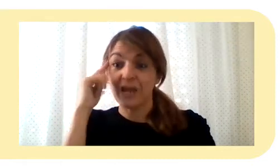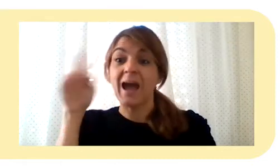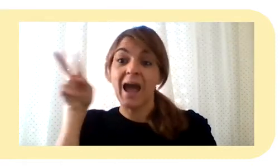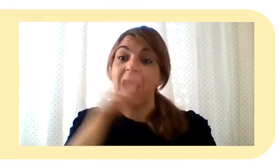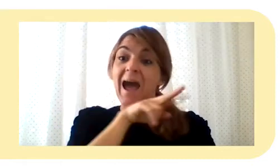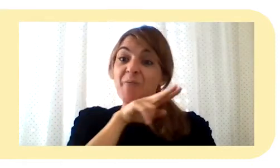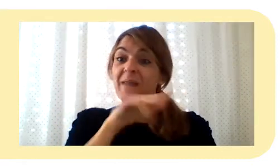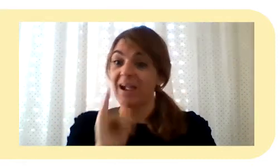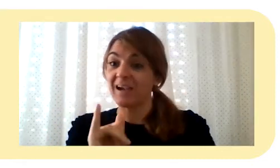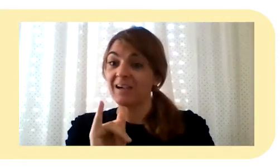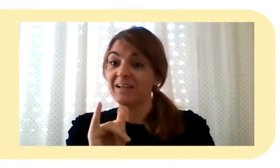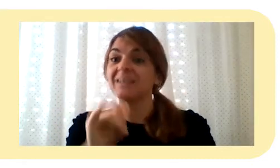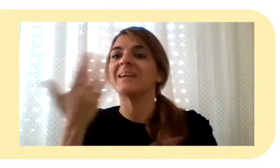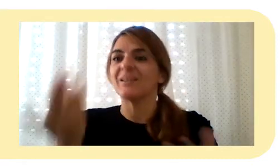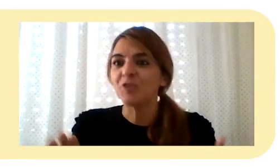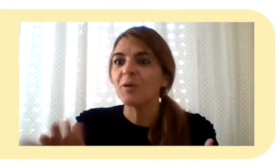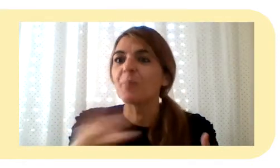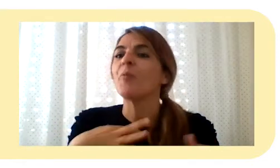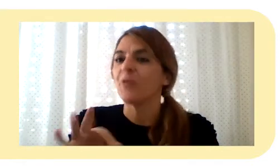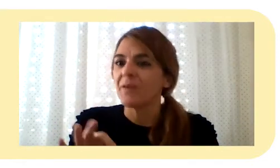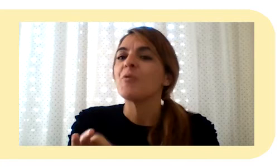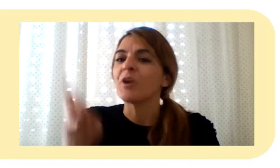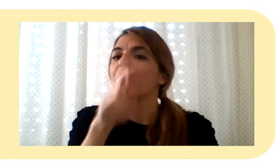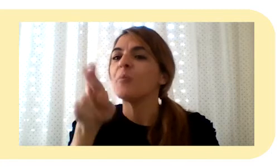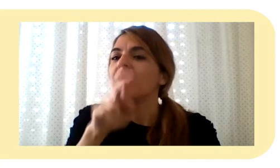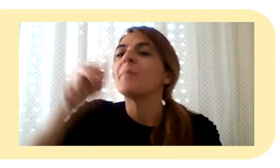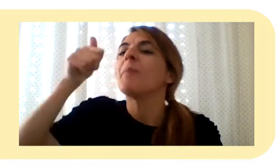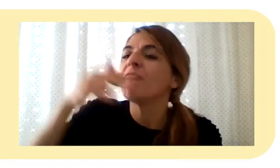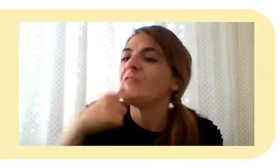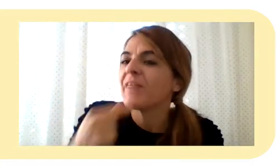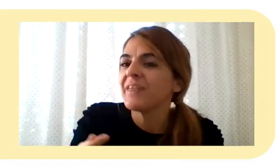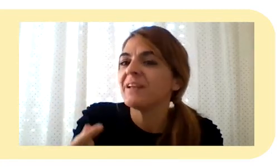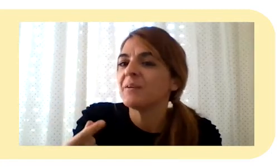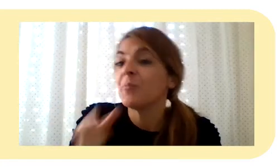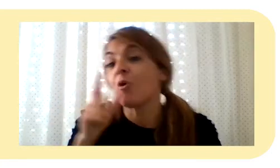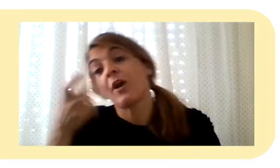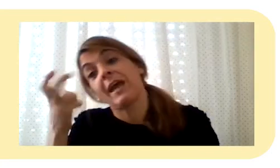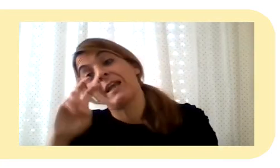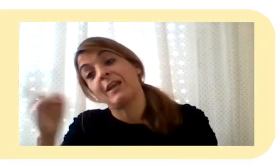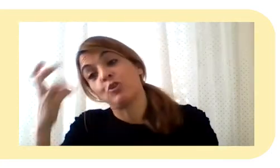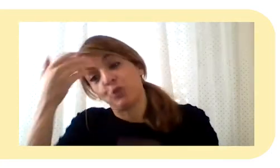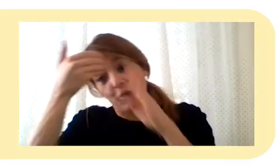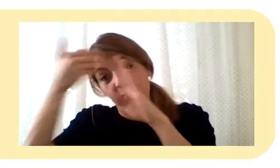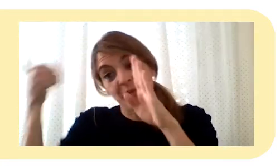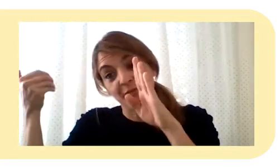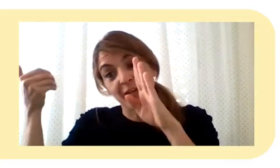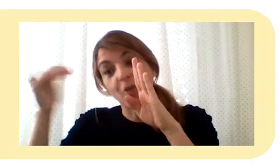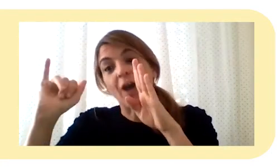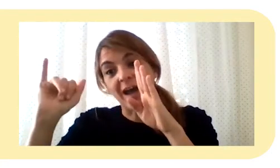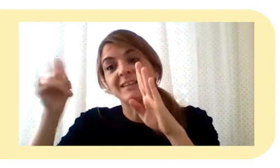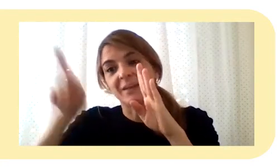tenemos mayor probabilidad de que no perder el habla, porque tenemos el otro núcleo del habla en el otro hemisferio. Somos diferentes,